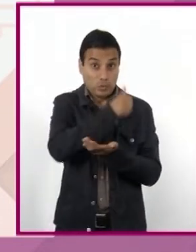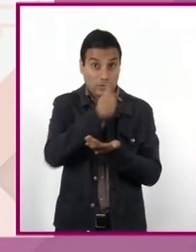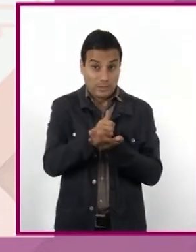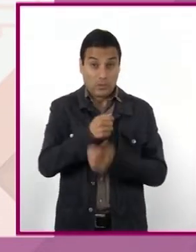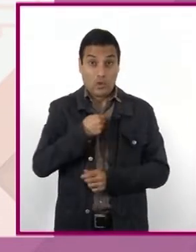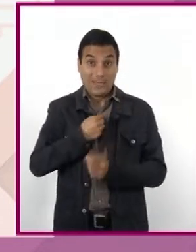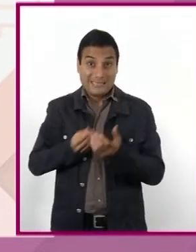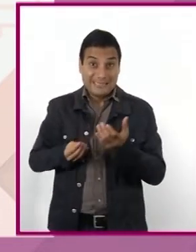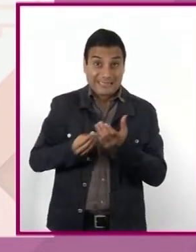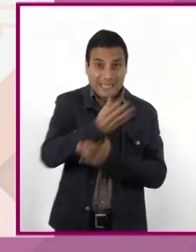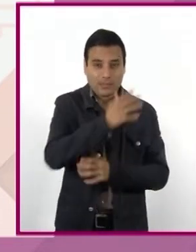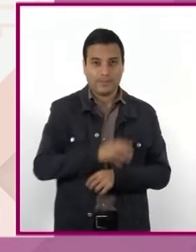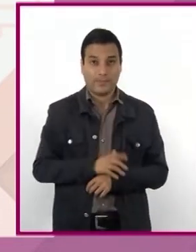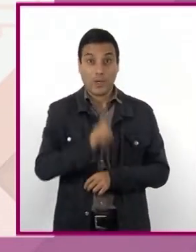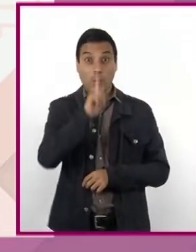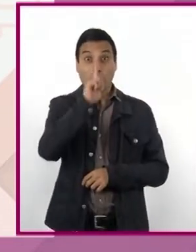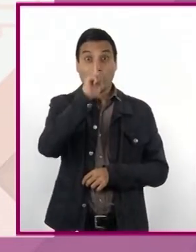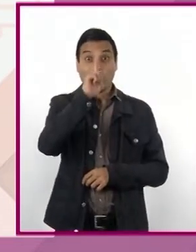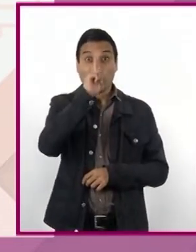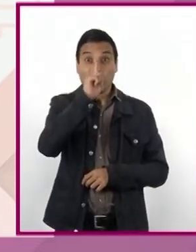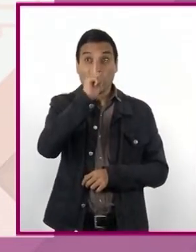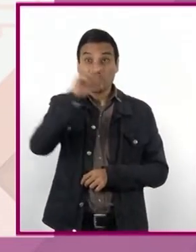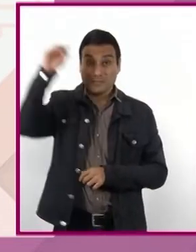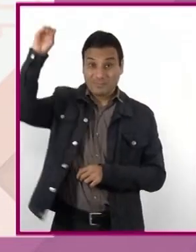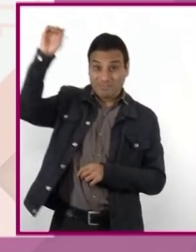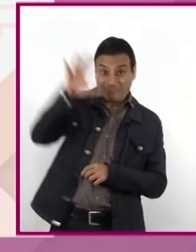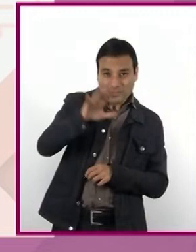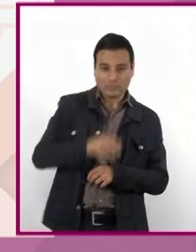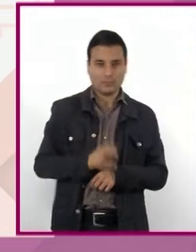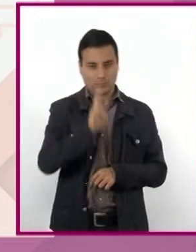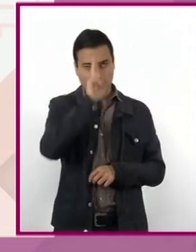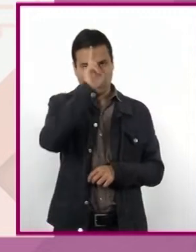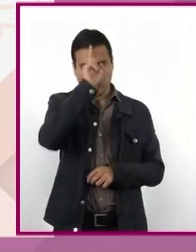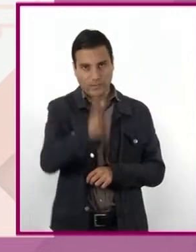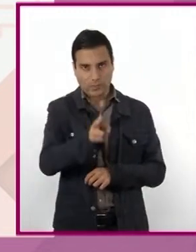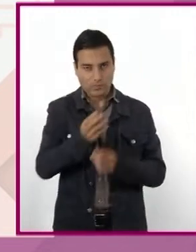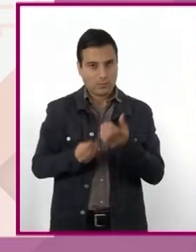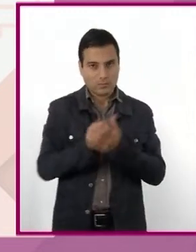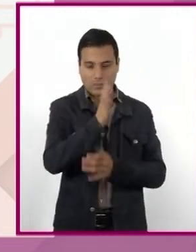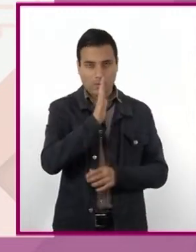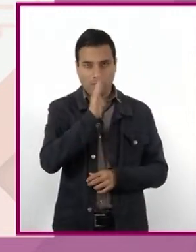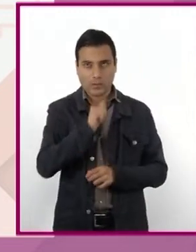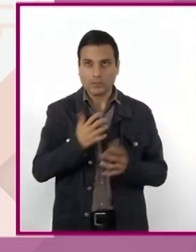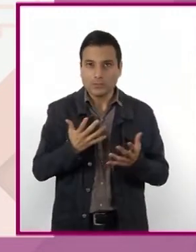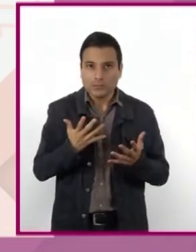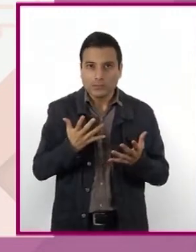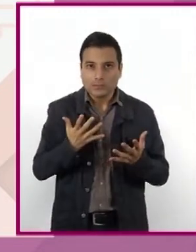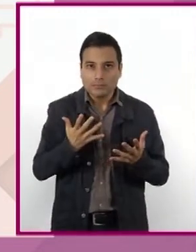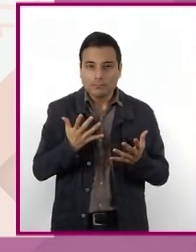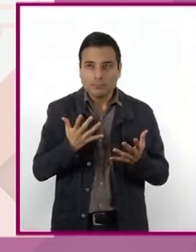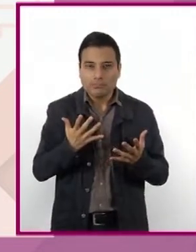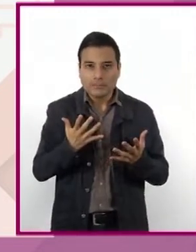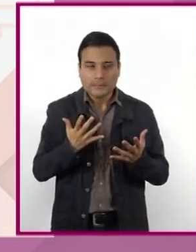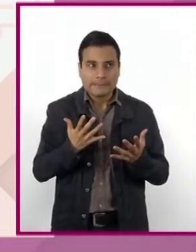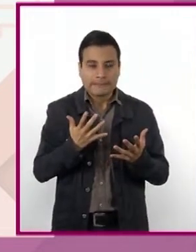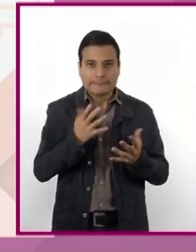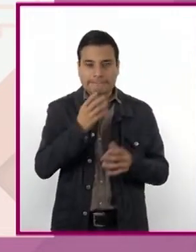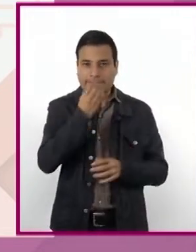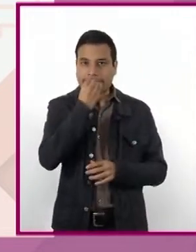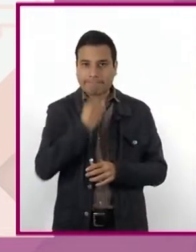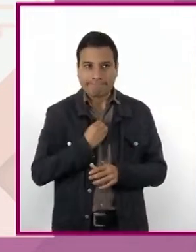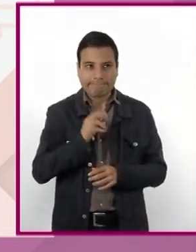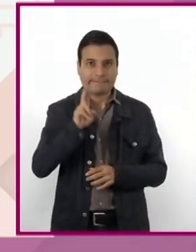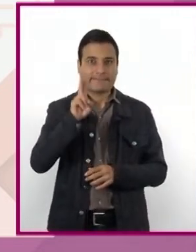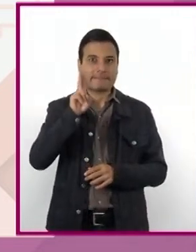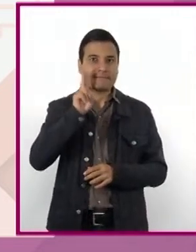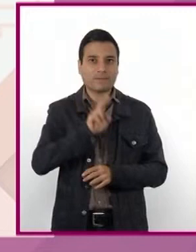un rayo me lo prohibió. No podía salir de ahí. Y así pasé buscando otra salida varios